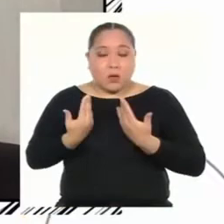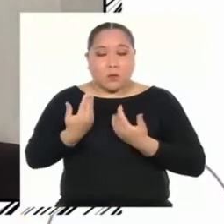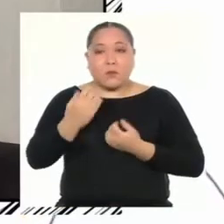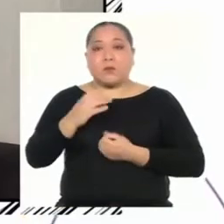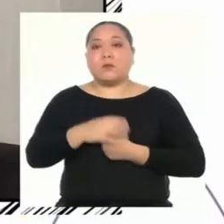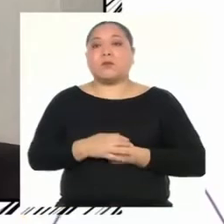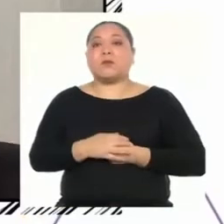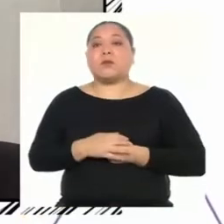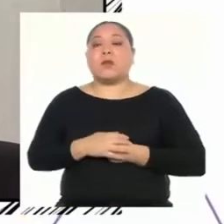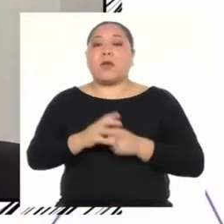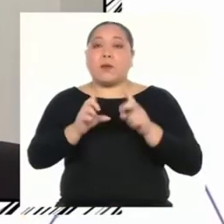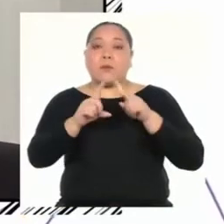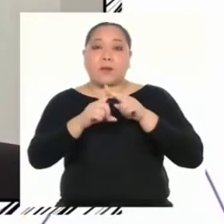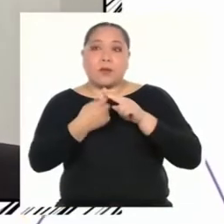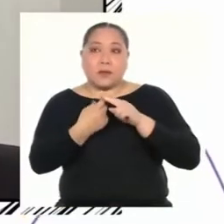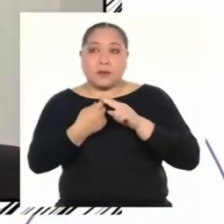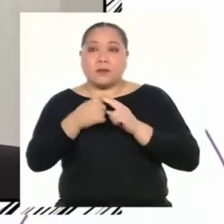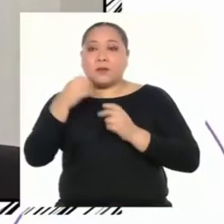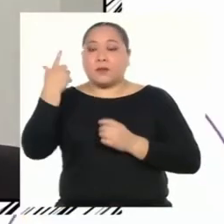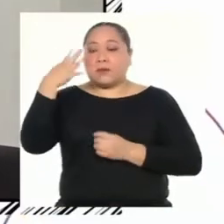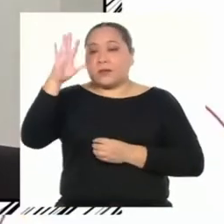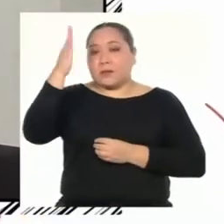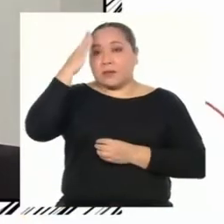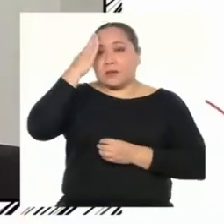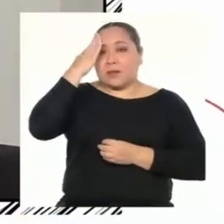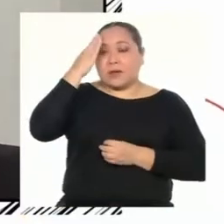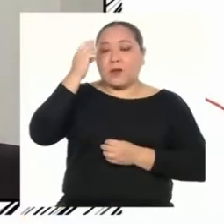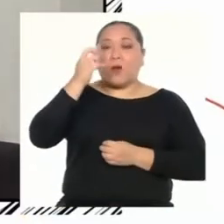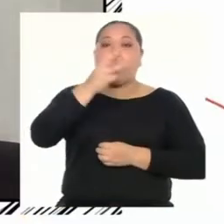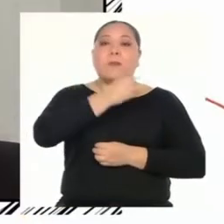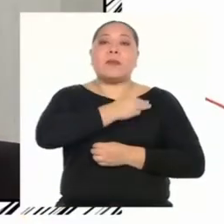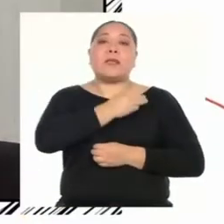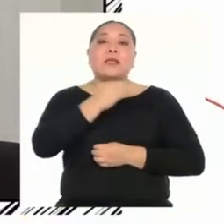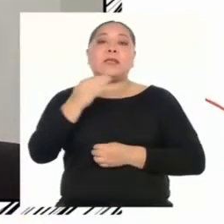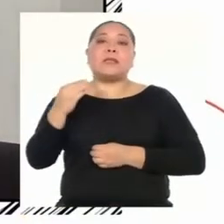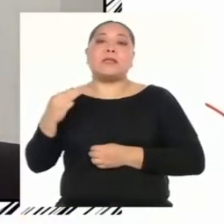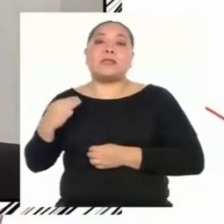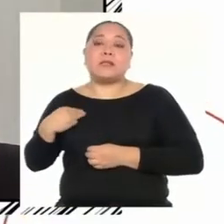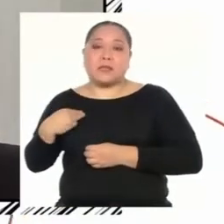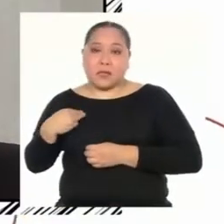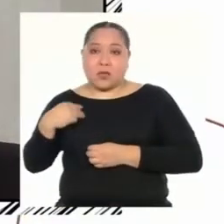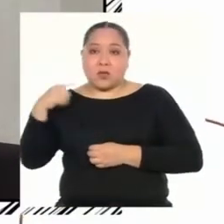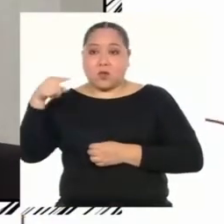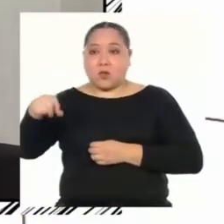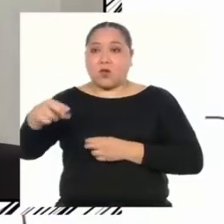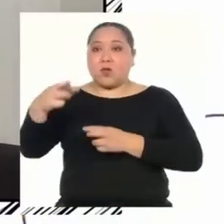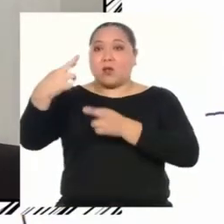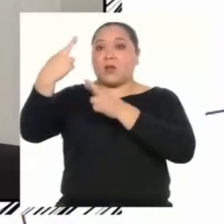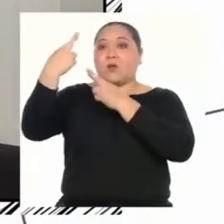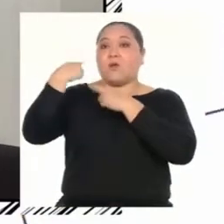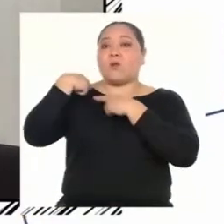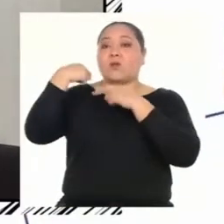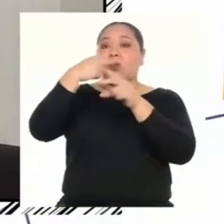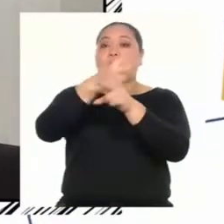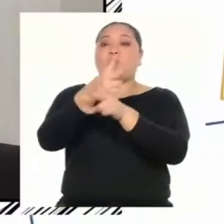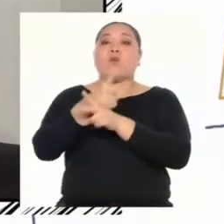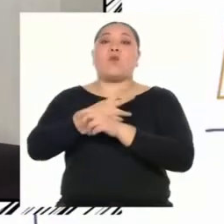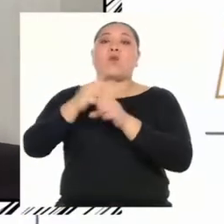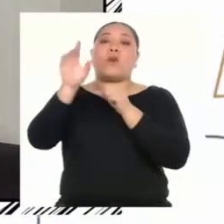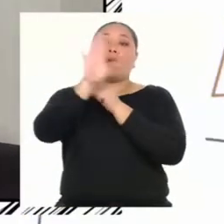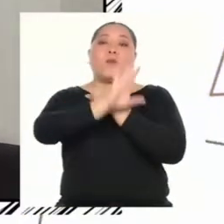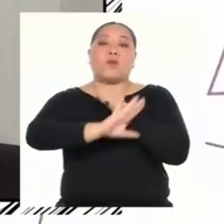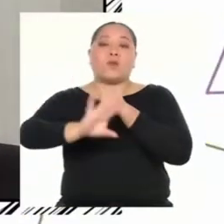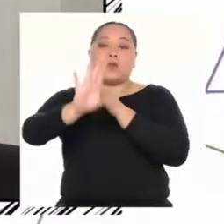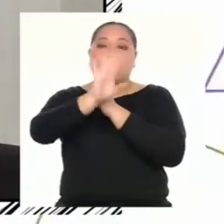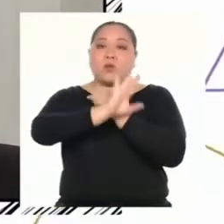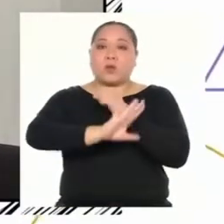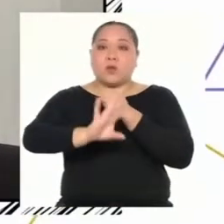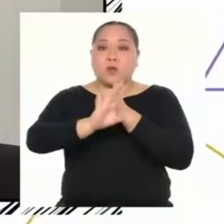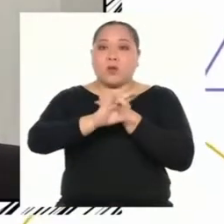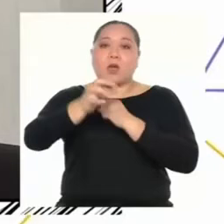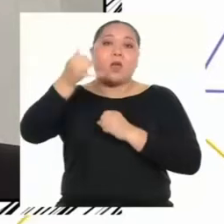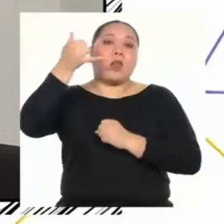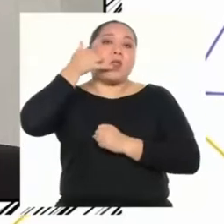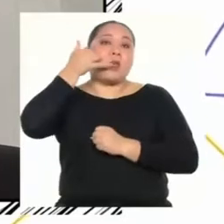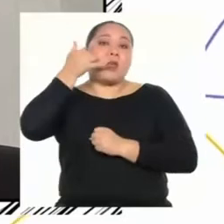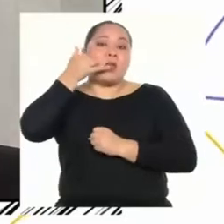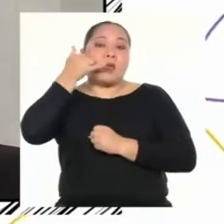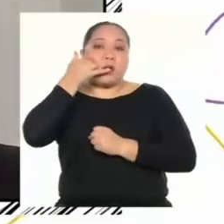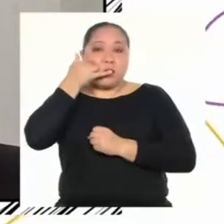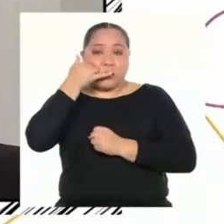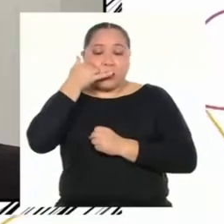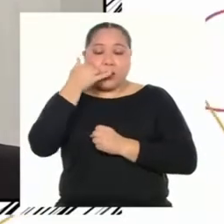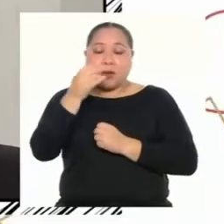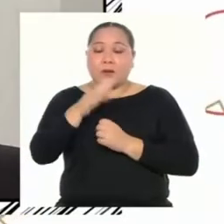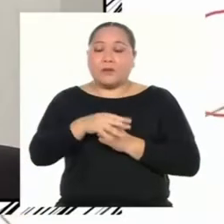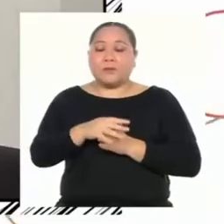en principio, hay, saben ustedes, un ministerio que se encarga de cuidar y proteger a las llamadas